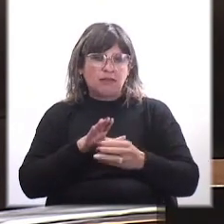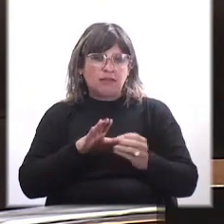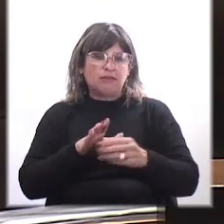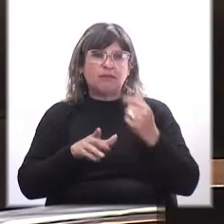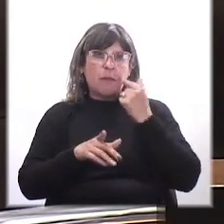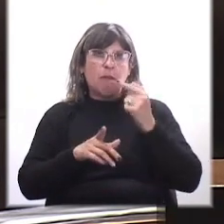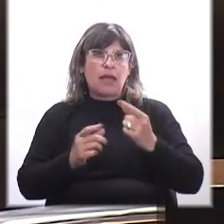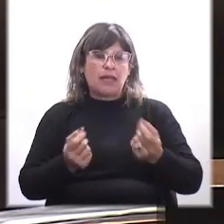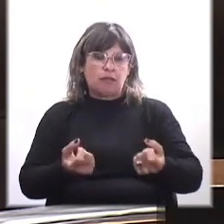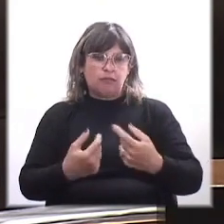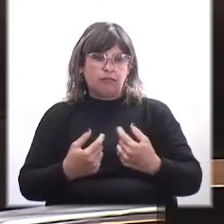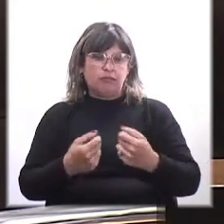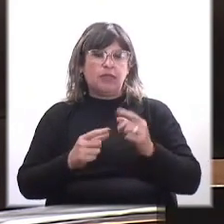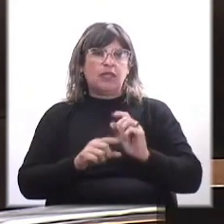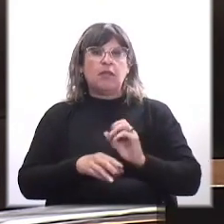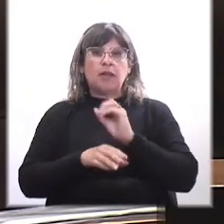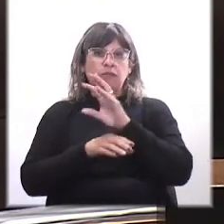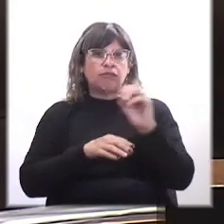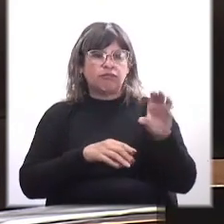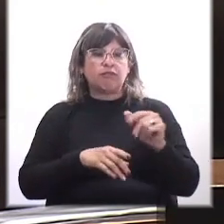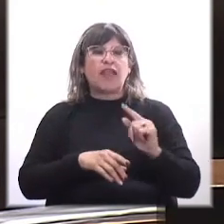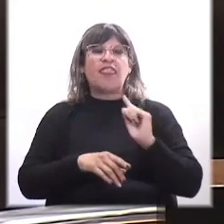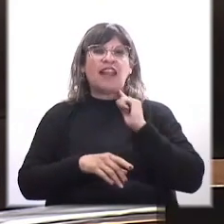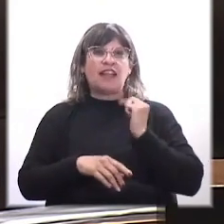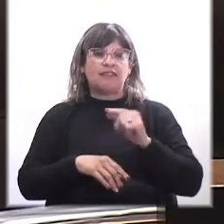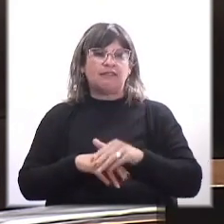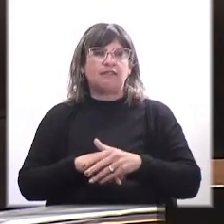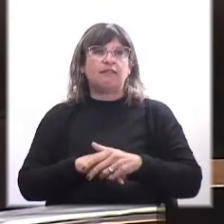y regasificación de gas natural licuado.